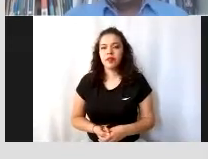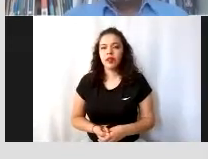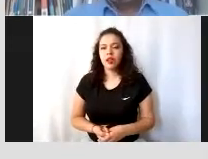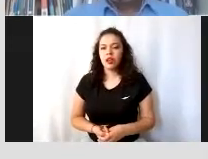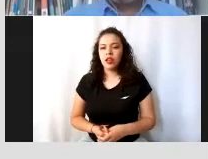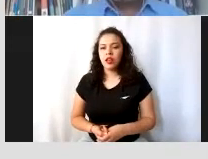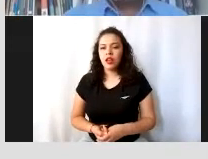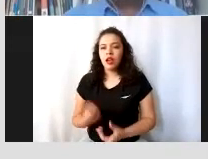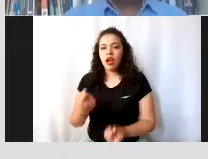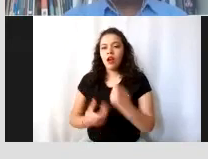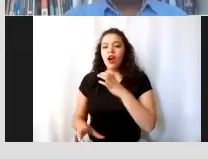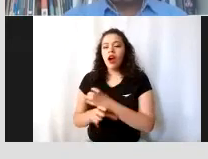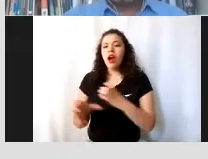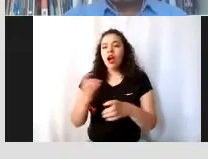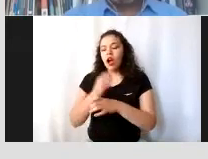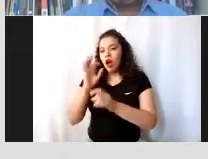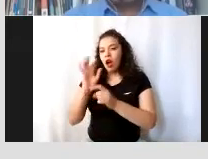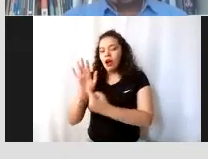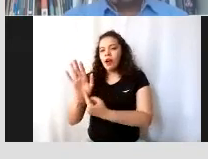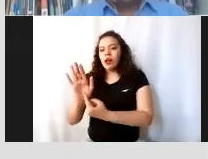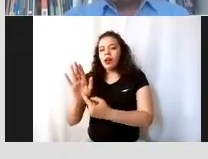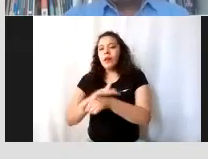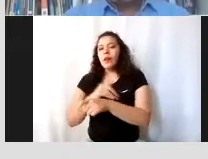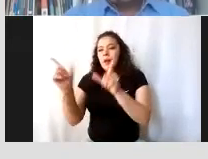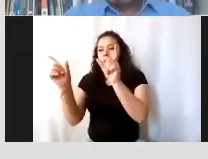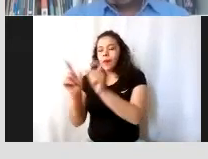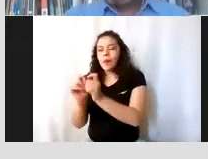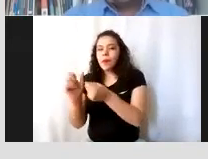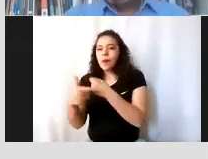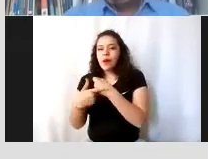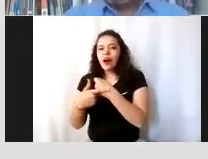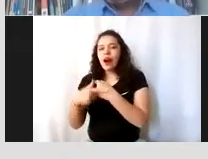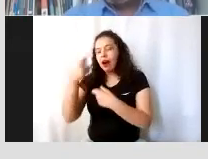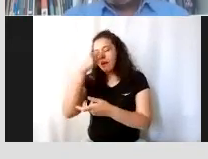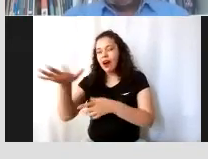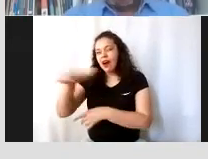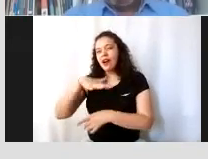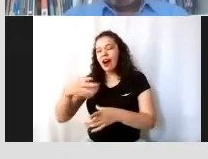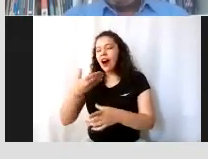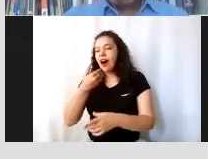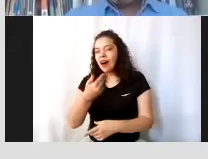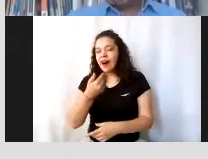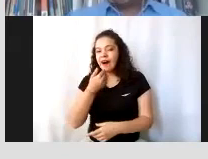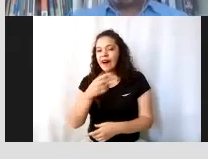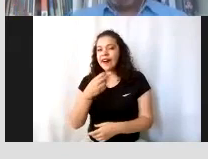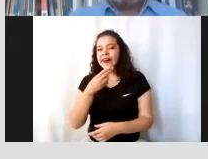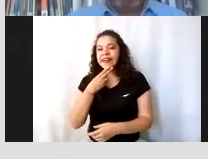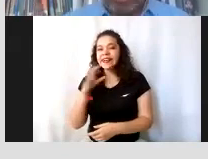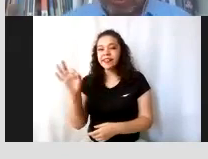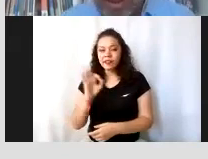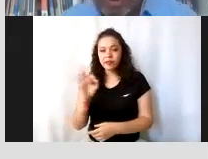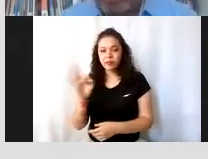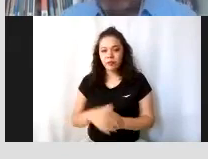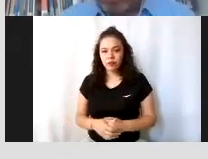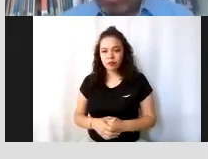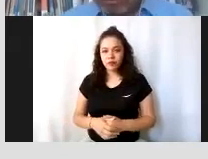elementos. ¿Por qué se hace cuando se reduce? Pues por cuestión de espacio. Puede ser que en el formato donde